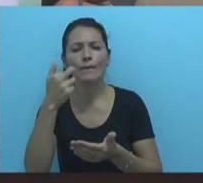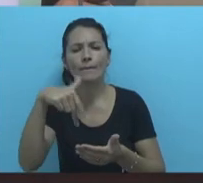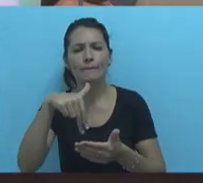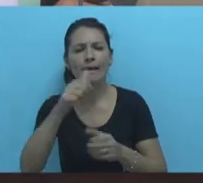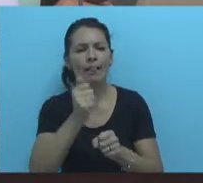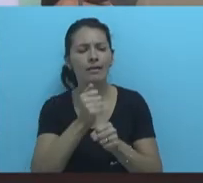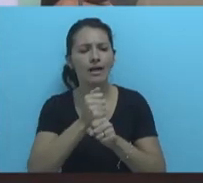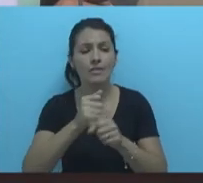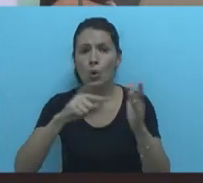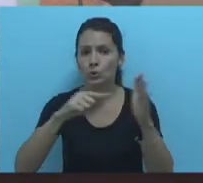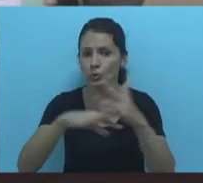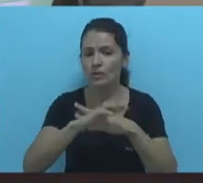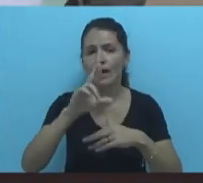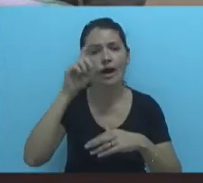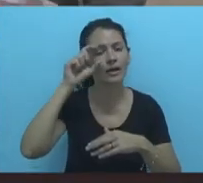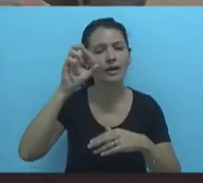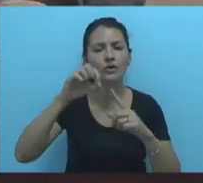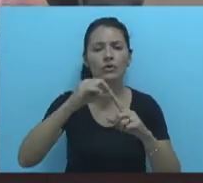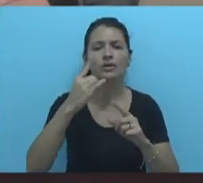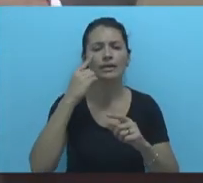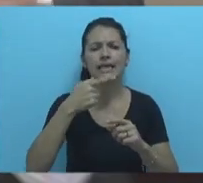en Reconquista el 10 de febrero del corriente.